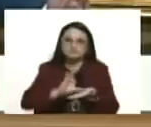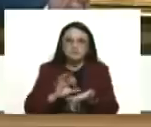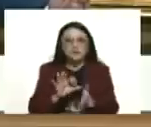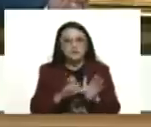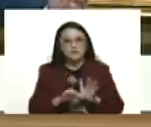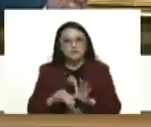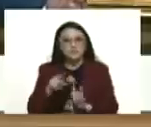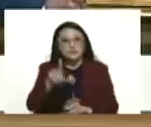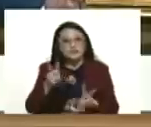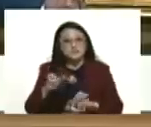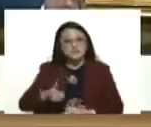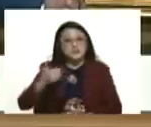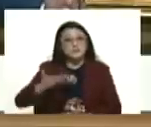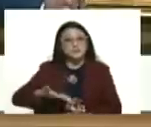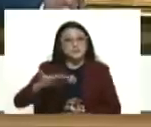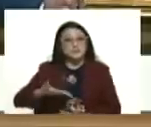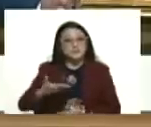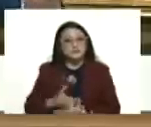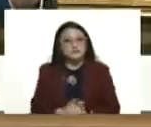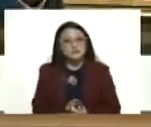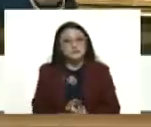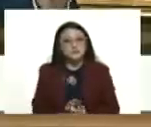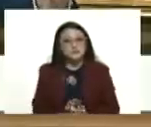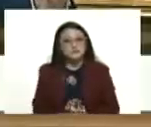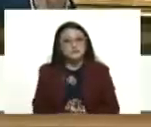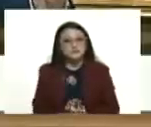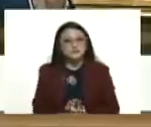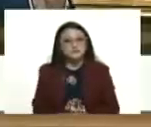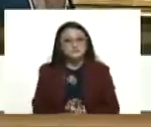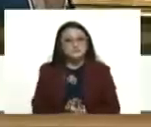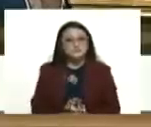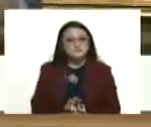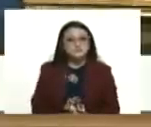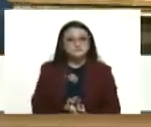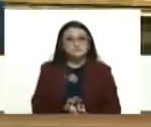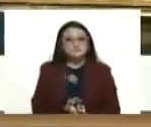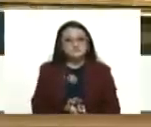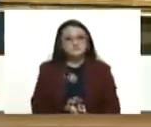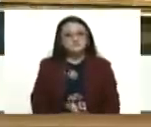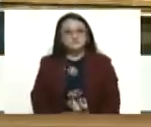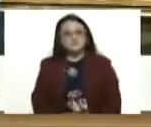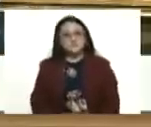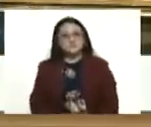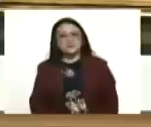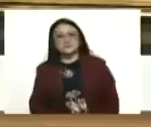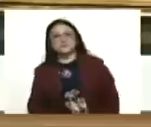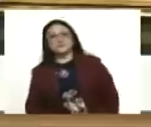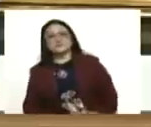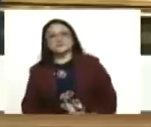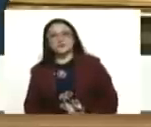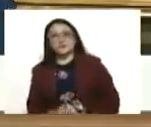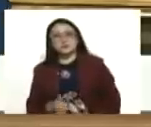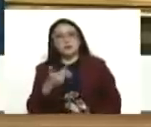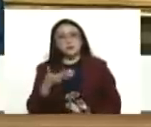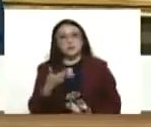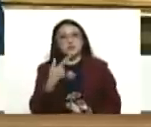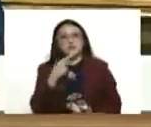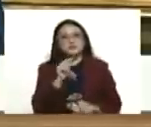que es lo más importante. Lo más importante es decirle al pueblo de